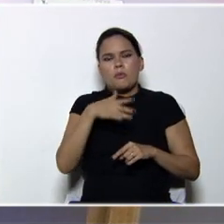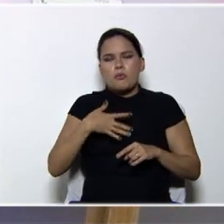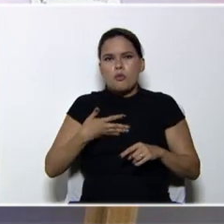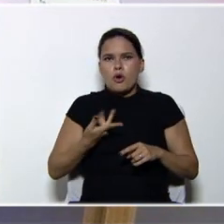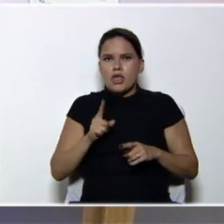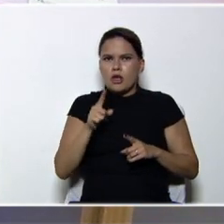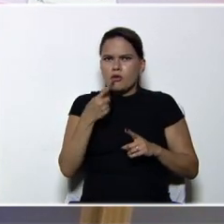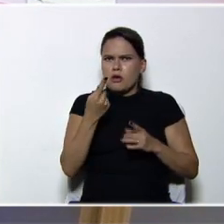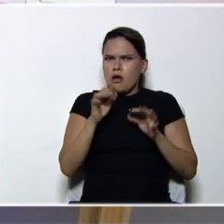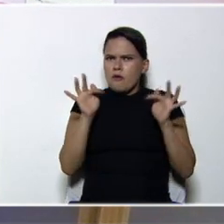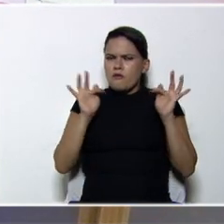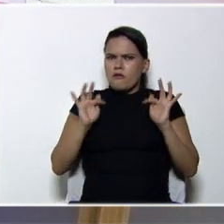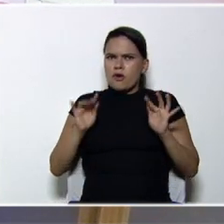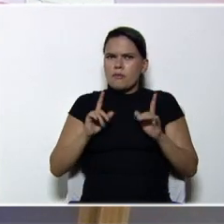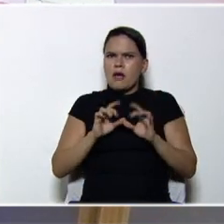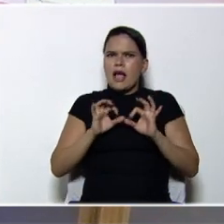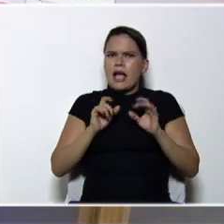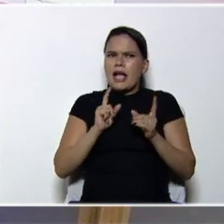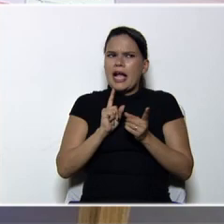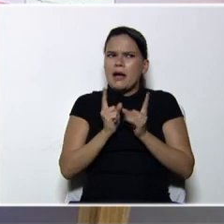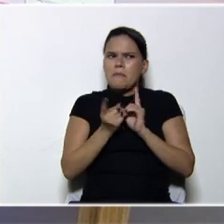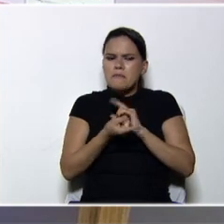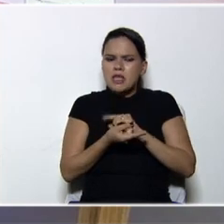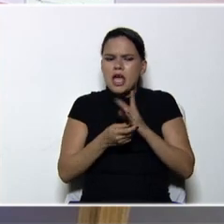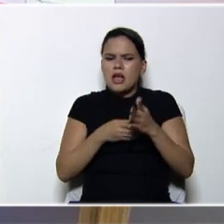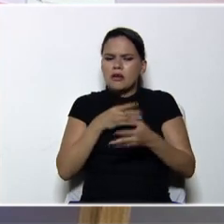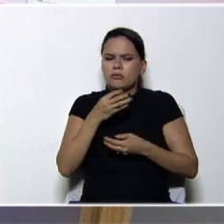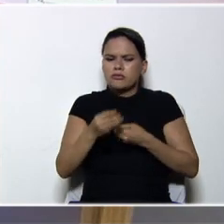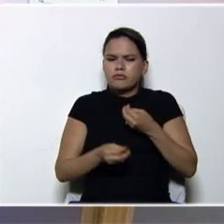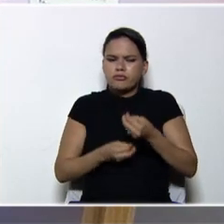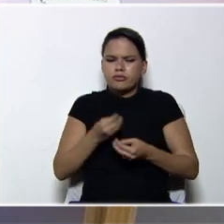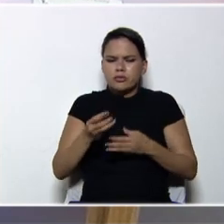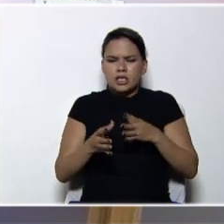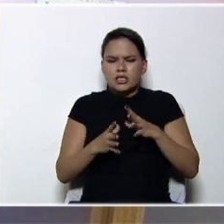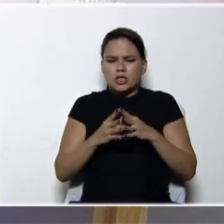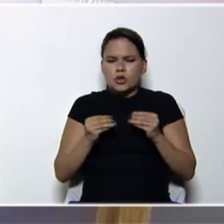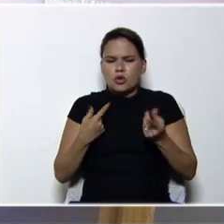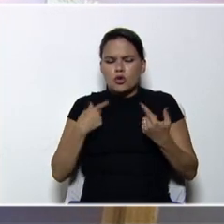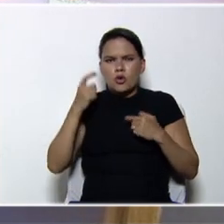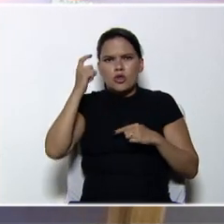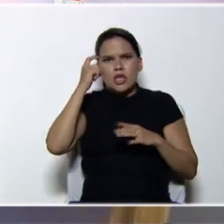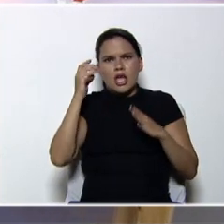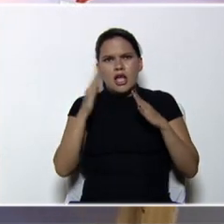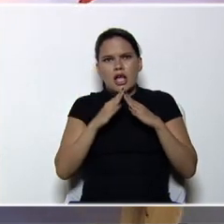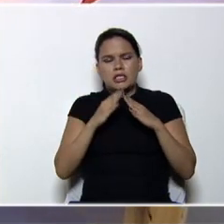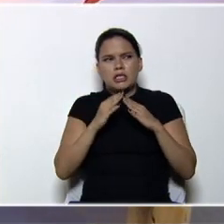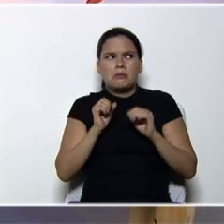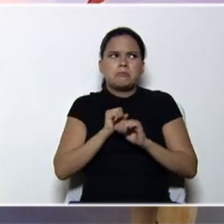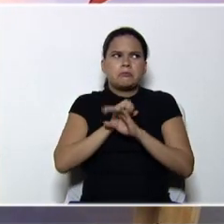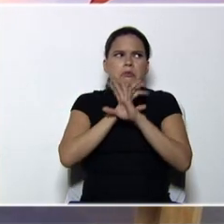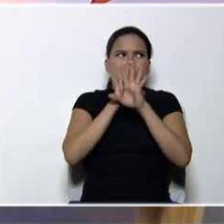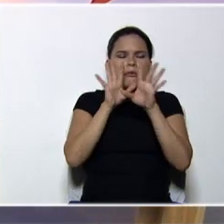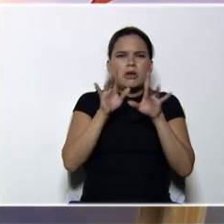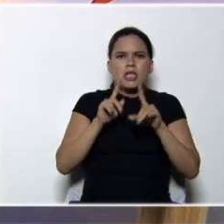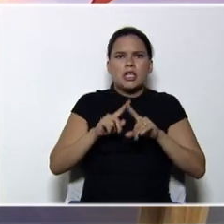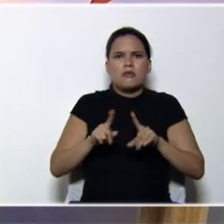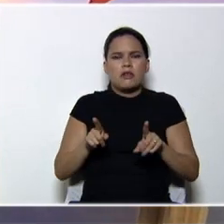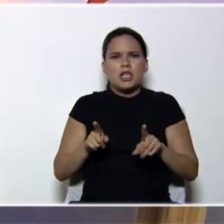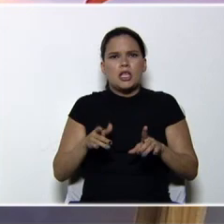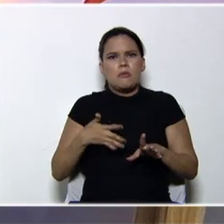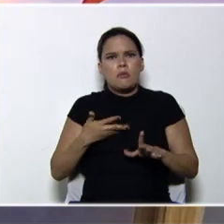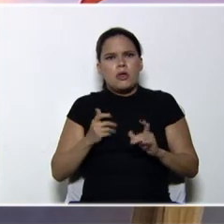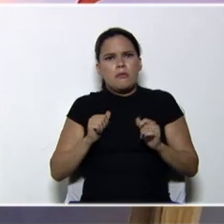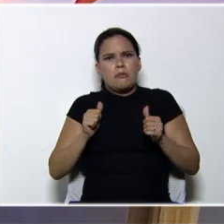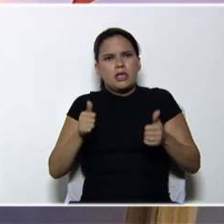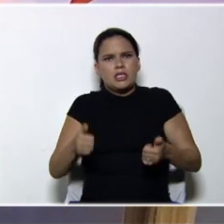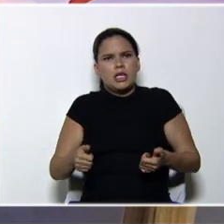cambiar la situación o la monotonía o la rutina de la casa con una mañana distinta. Puede colocar música, puede colocar